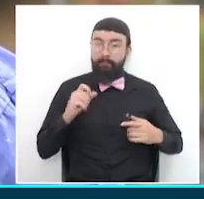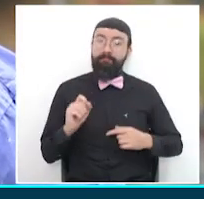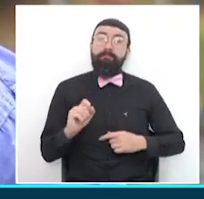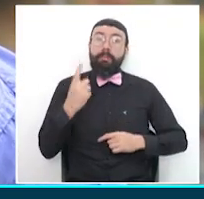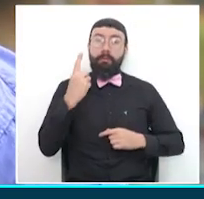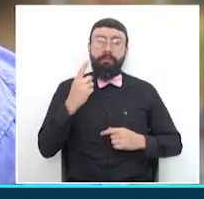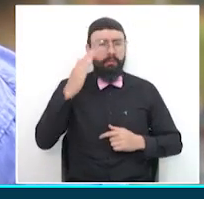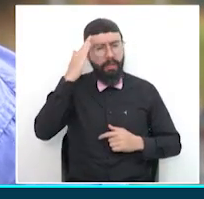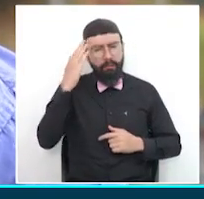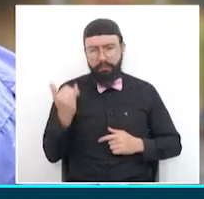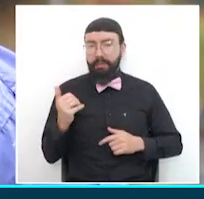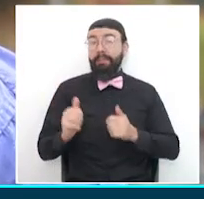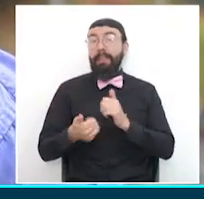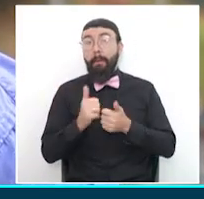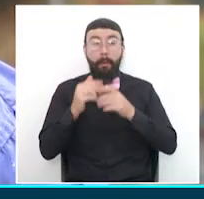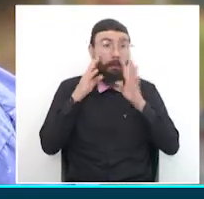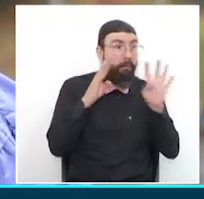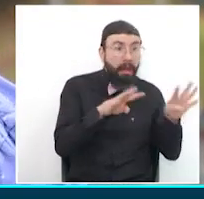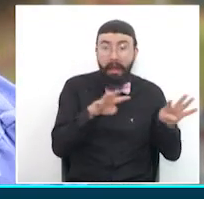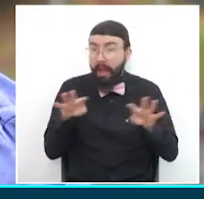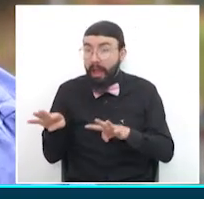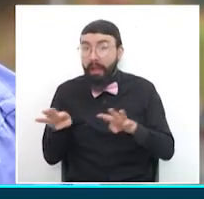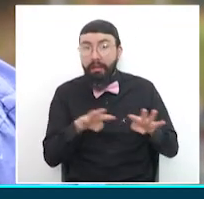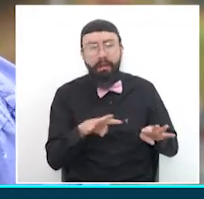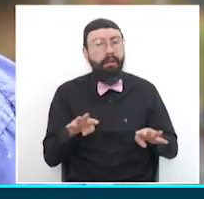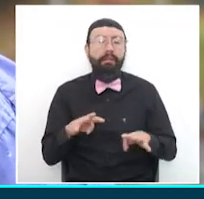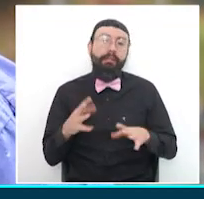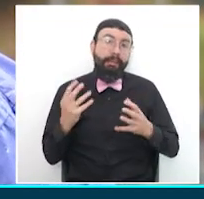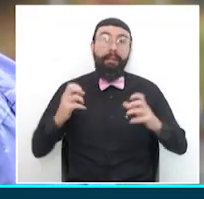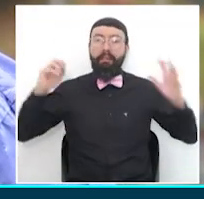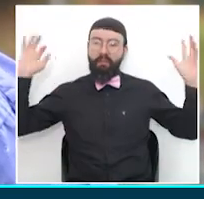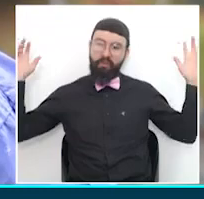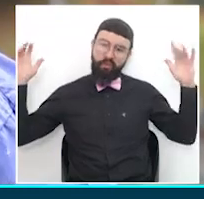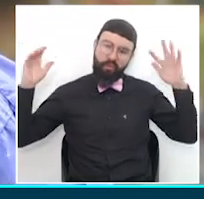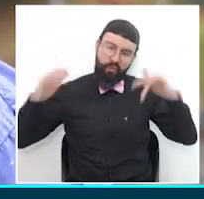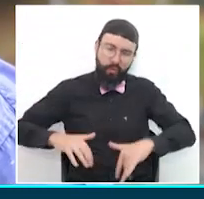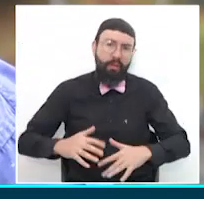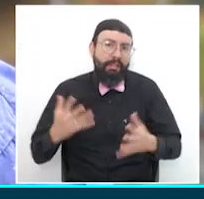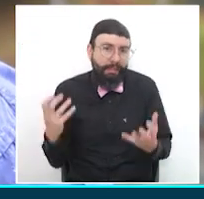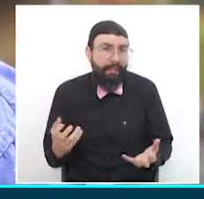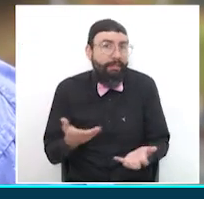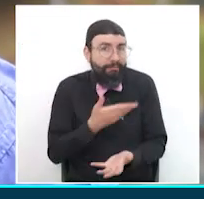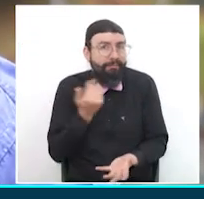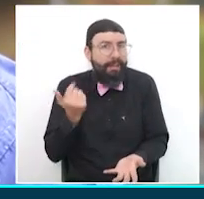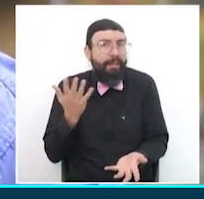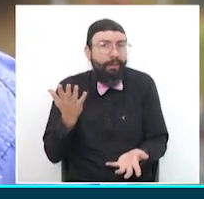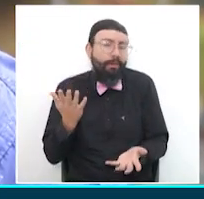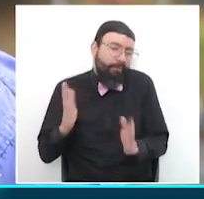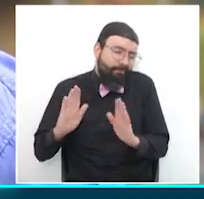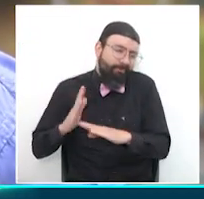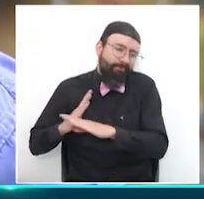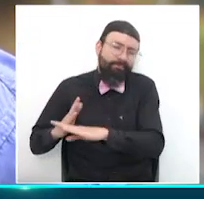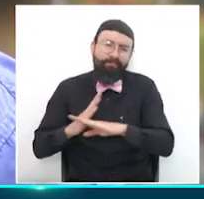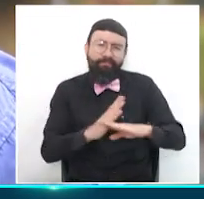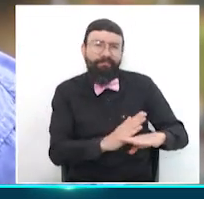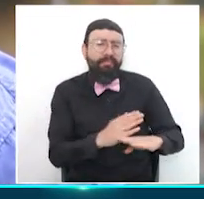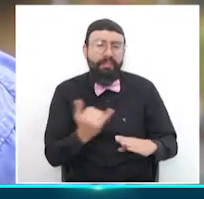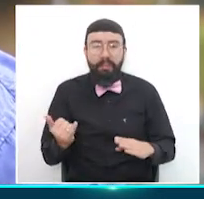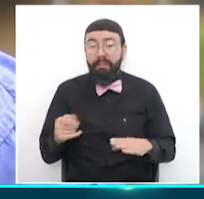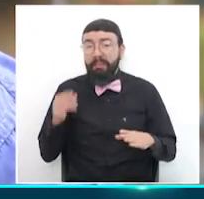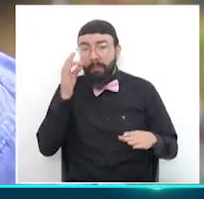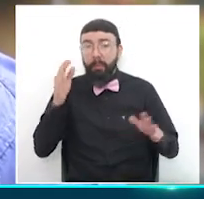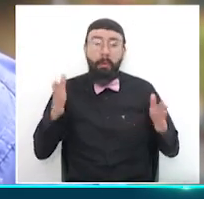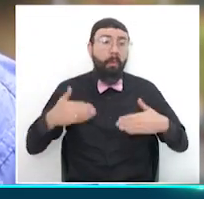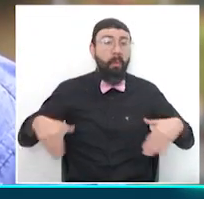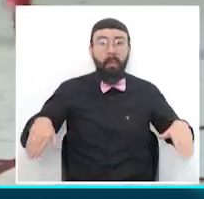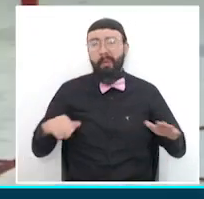que este es un deporte espectáculo, que uno de los principales fundamentos que nosotros tenemos es tener las gradas de los coliseos llenas y tener unos eventos a puerta